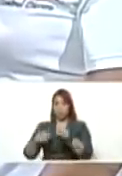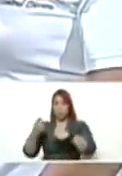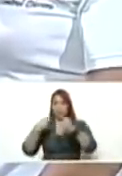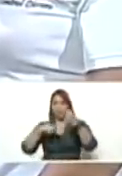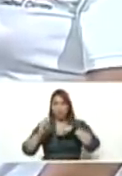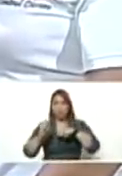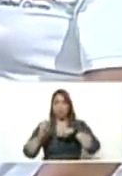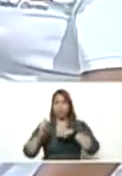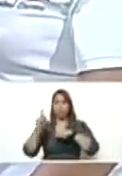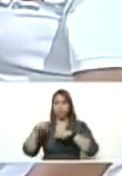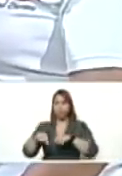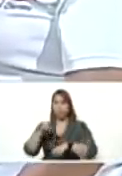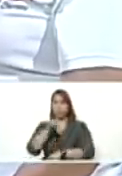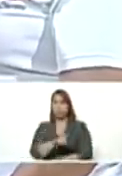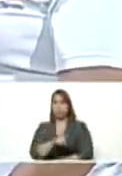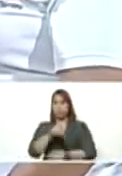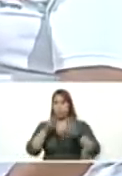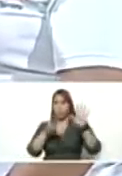comercialización de